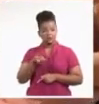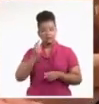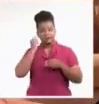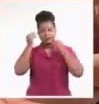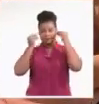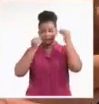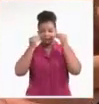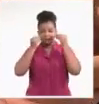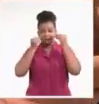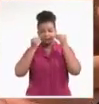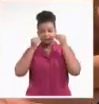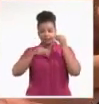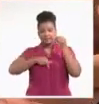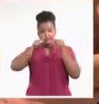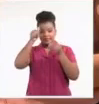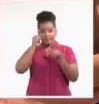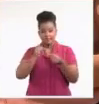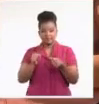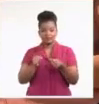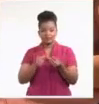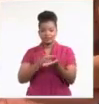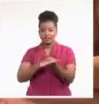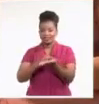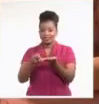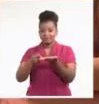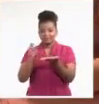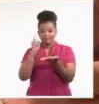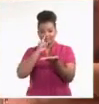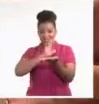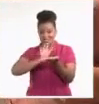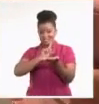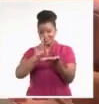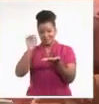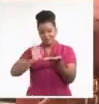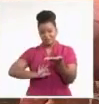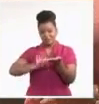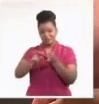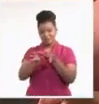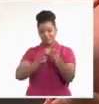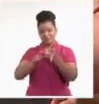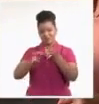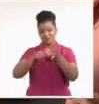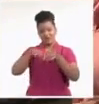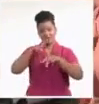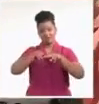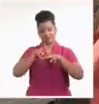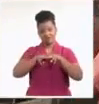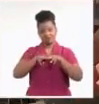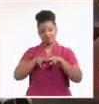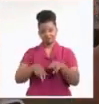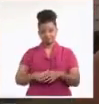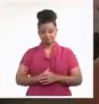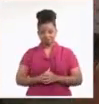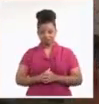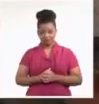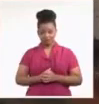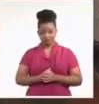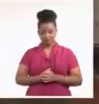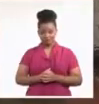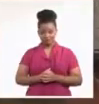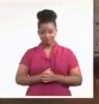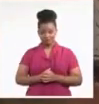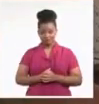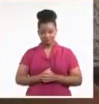fin de semana recuperar el 100% de los circuitos primarios de la ciudad. Cuando digo los circuitos primarios es que en